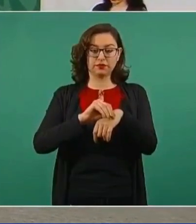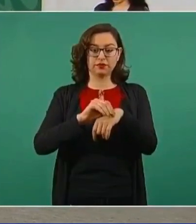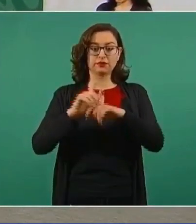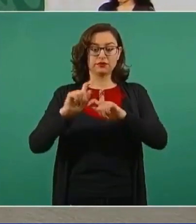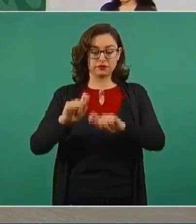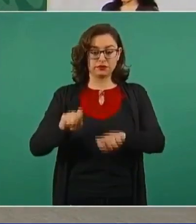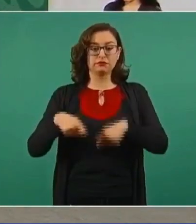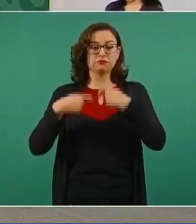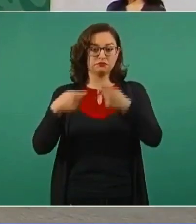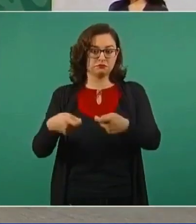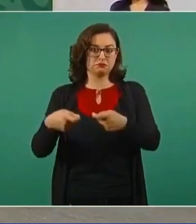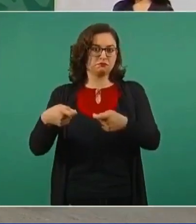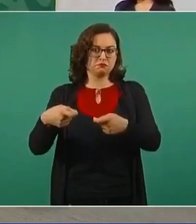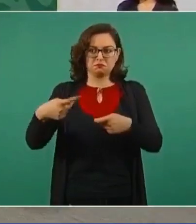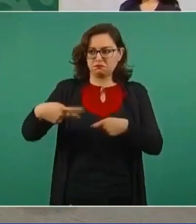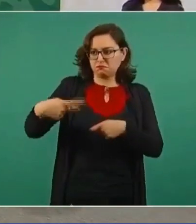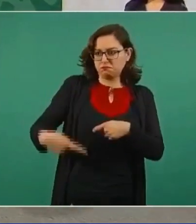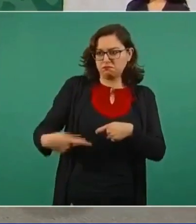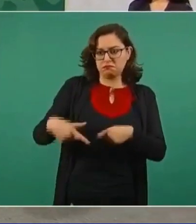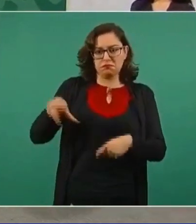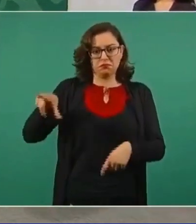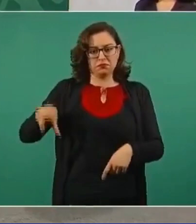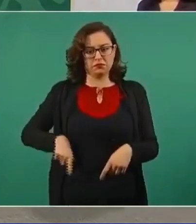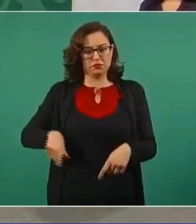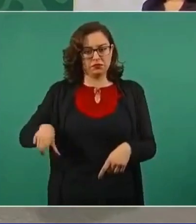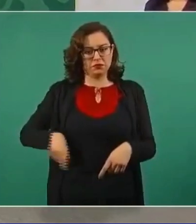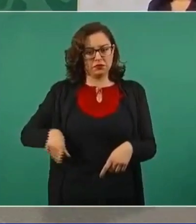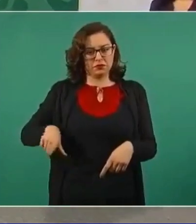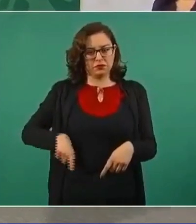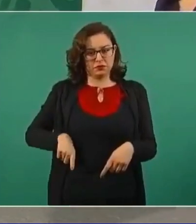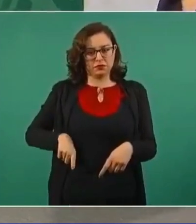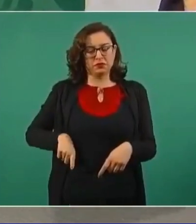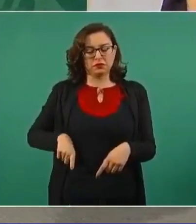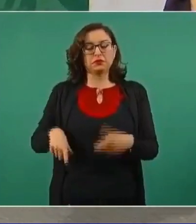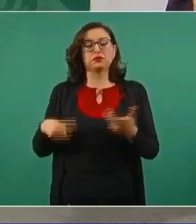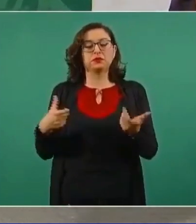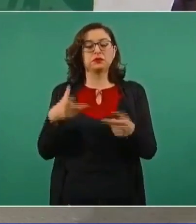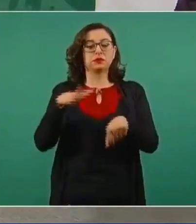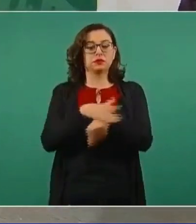es pública, porque como lo he dicho en otras ocasiones,